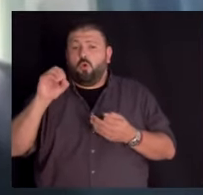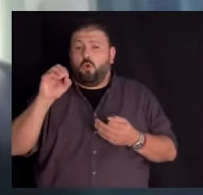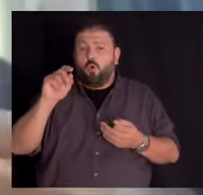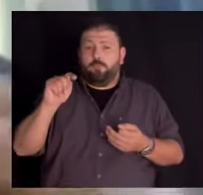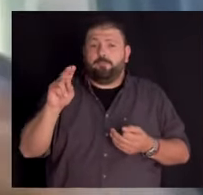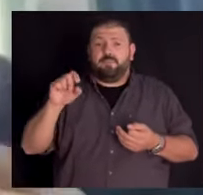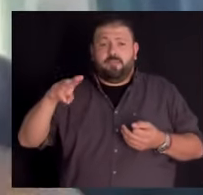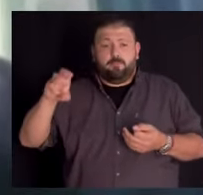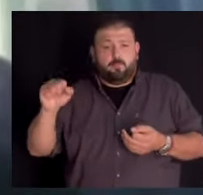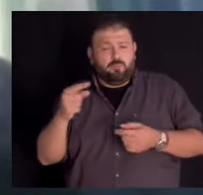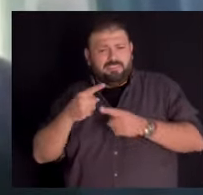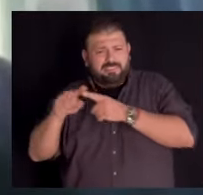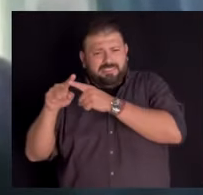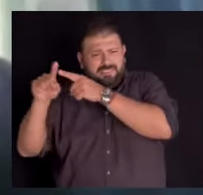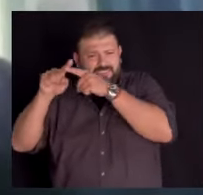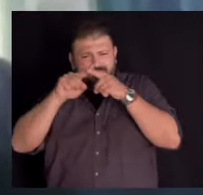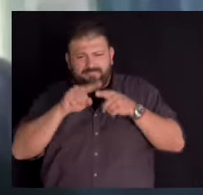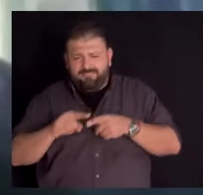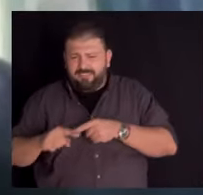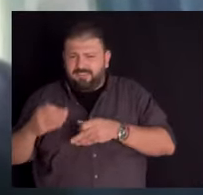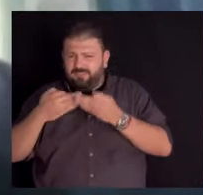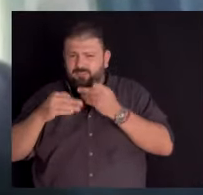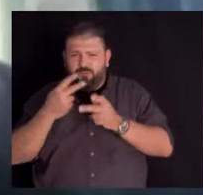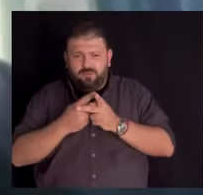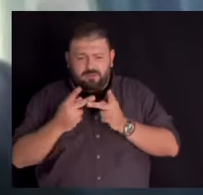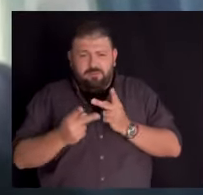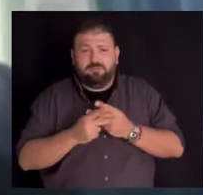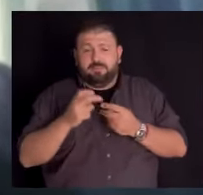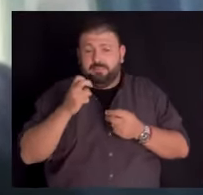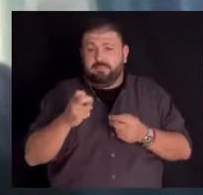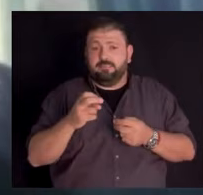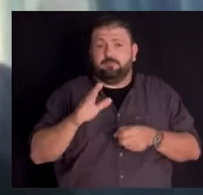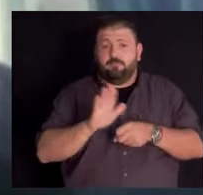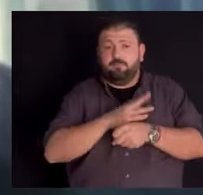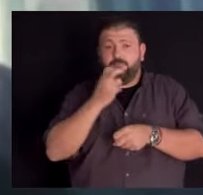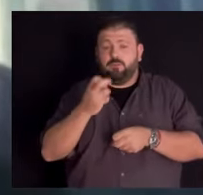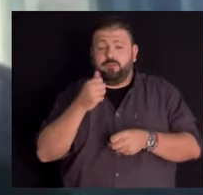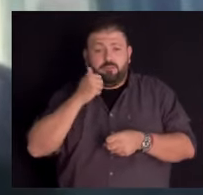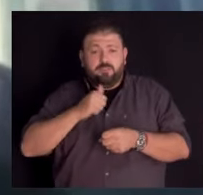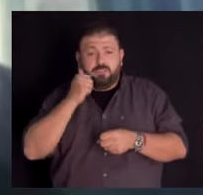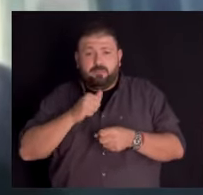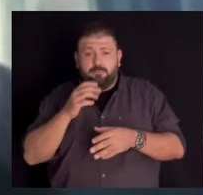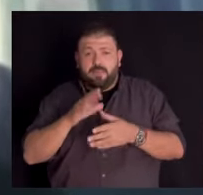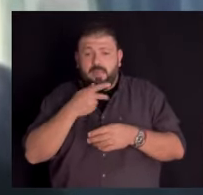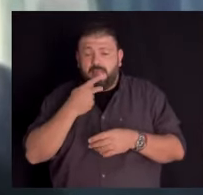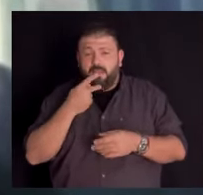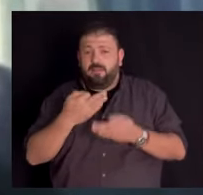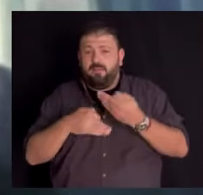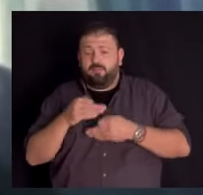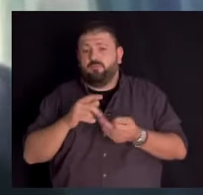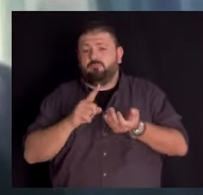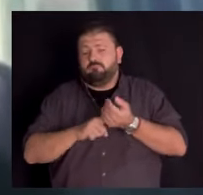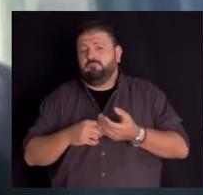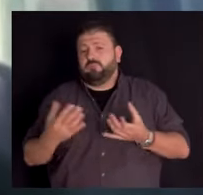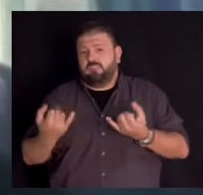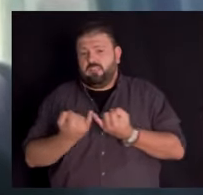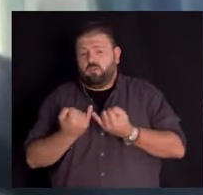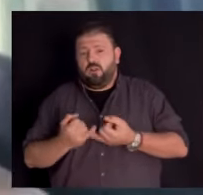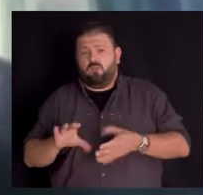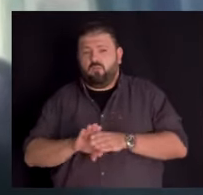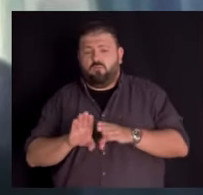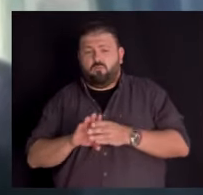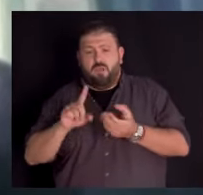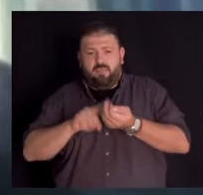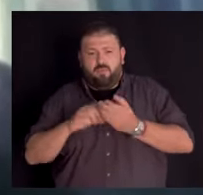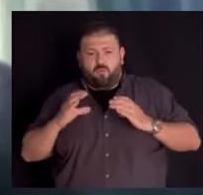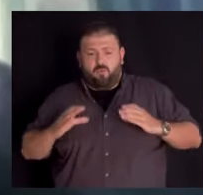andar, o sea, van de la mano, o sea, por eso me encantó ese tema, ¿sí?, porque va de la mano el sistema nervioso con el sistema inmunológico. Algunos